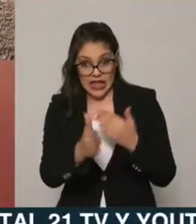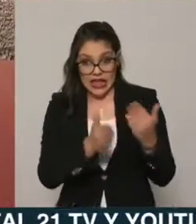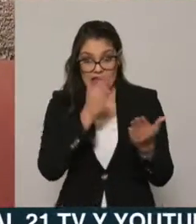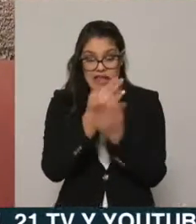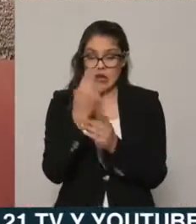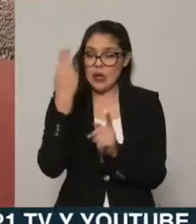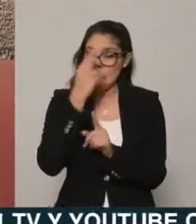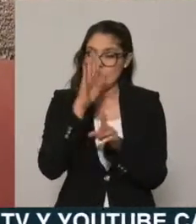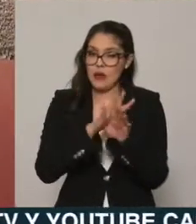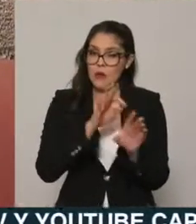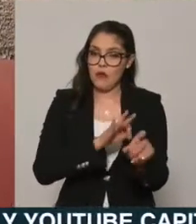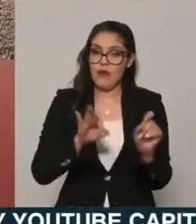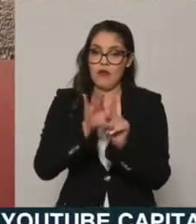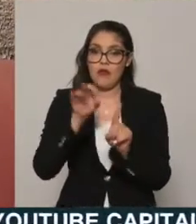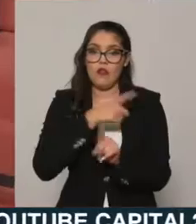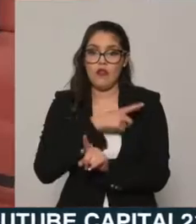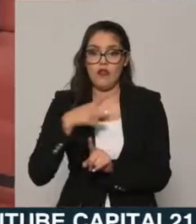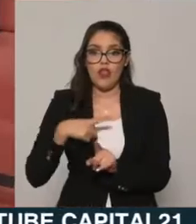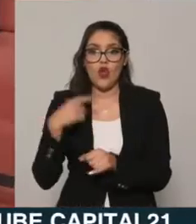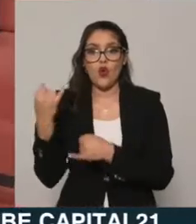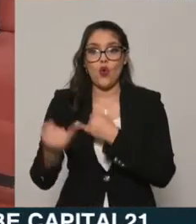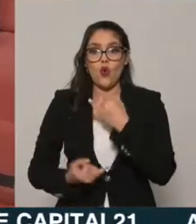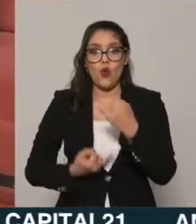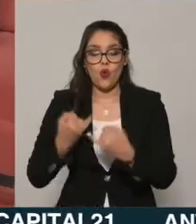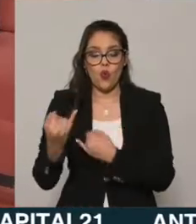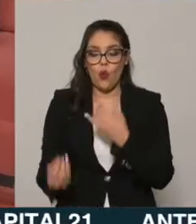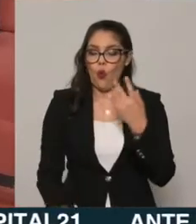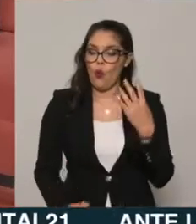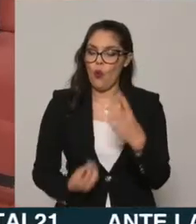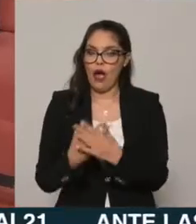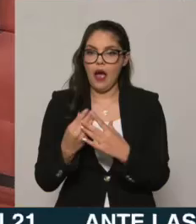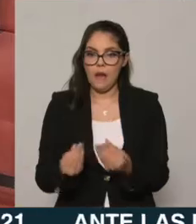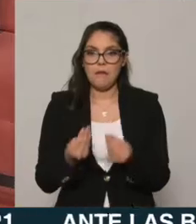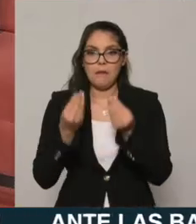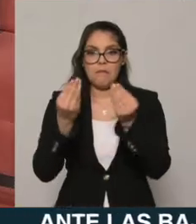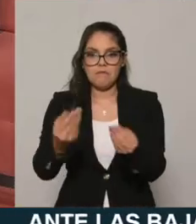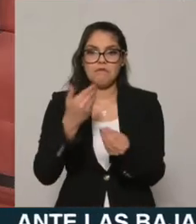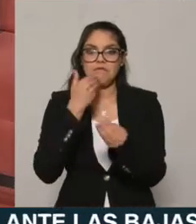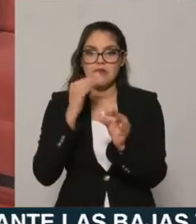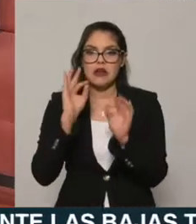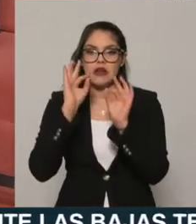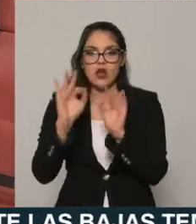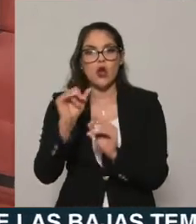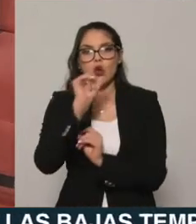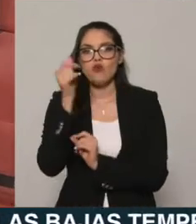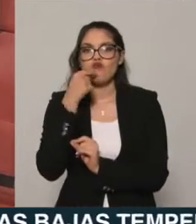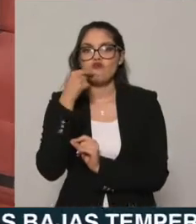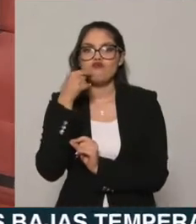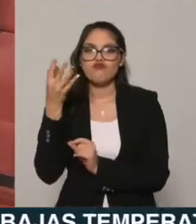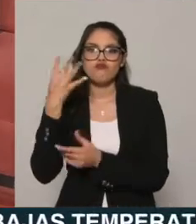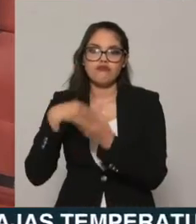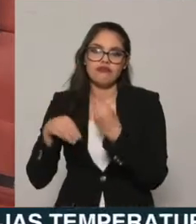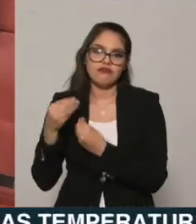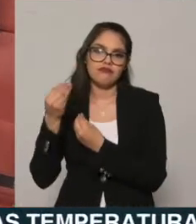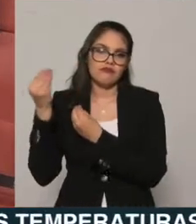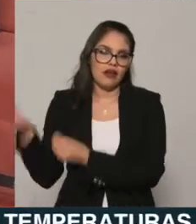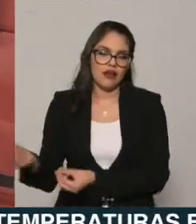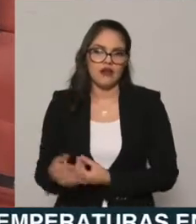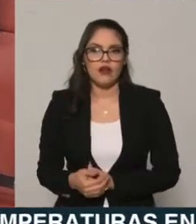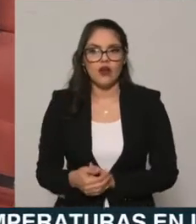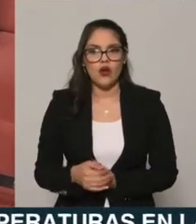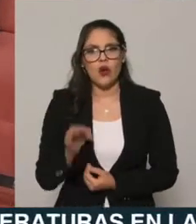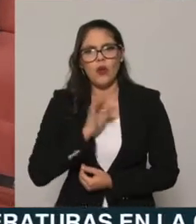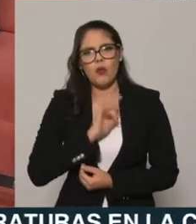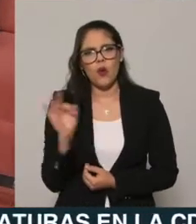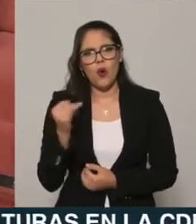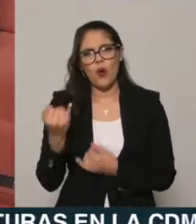en Belén es llegar con un juguete nuevo para poder entregárselo pues a otros niños. Así es. Puede ser nuevo